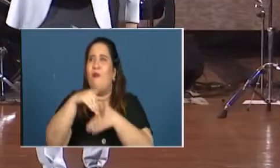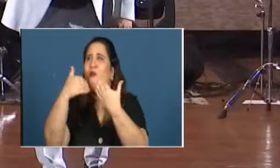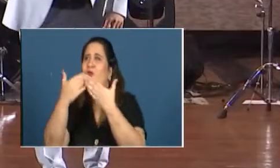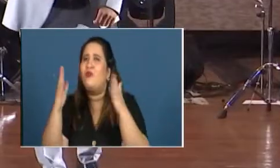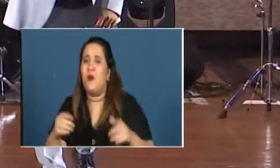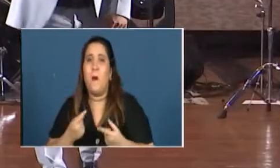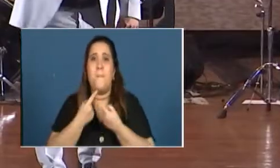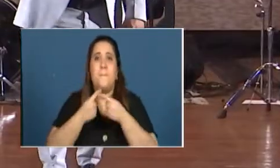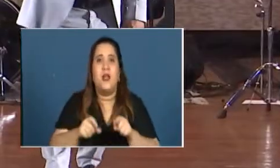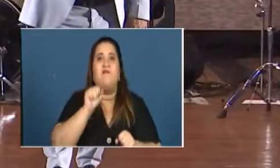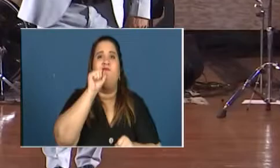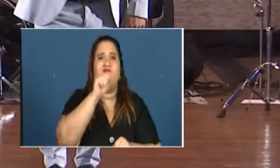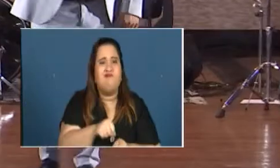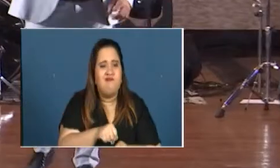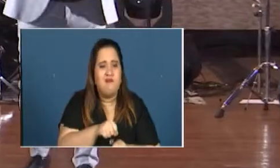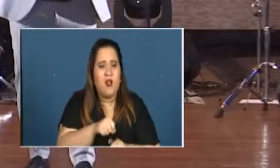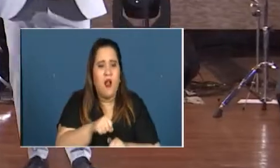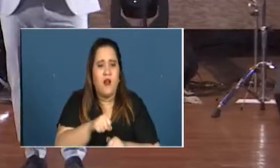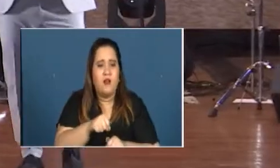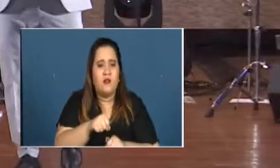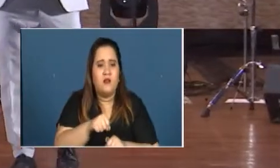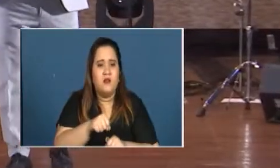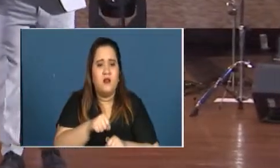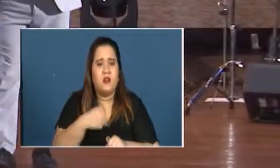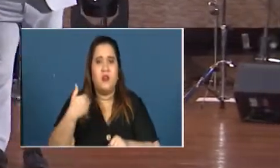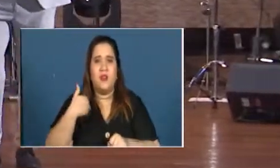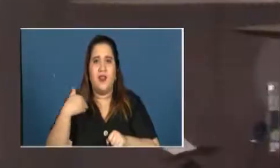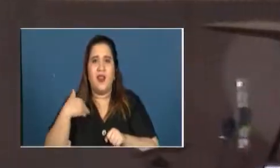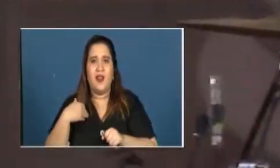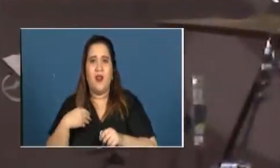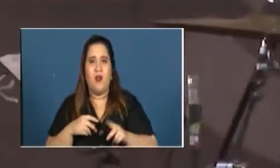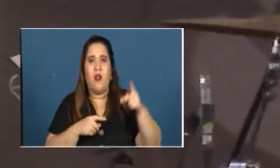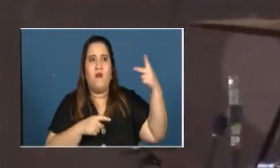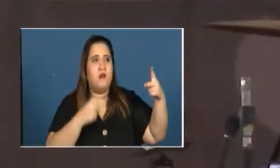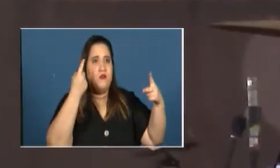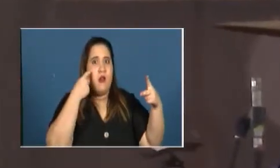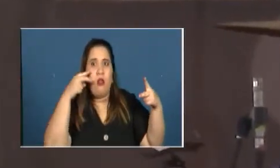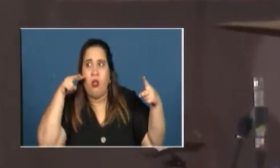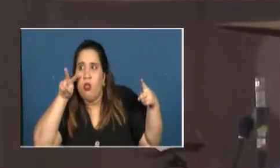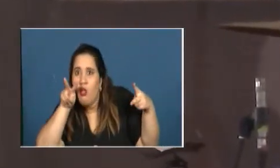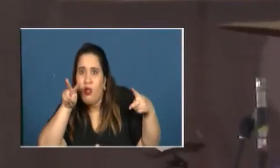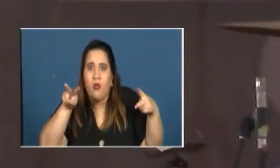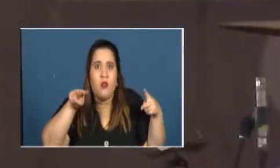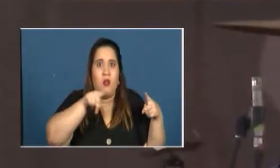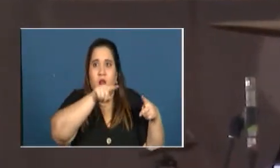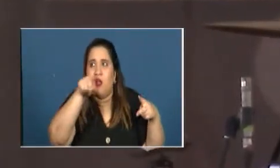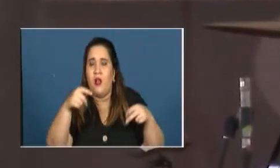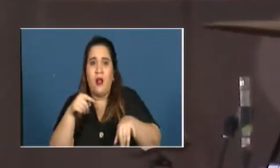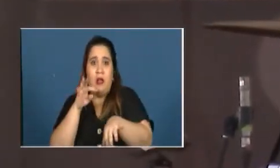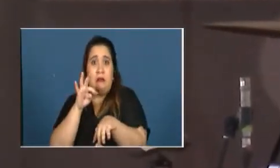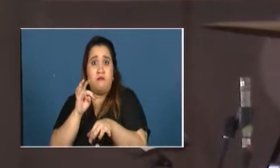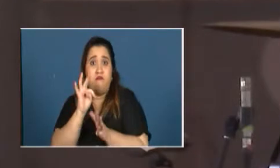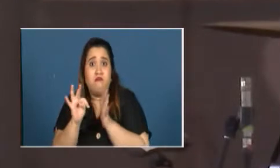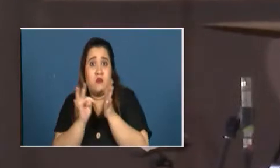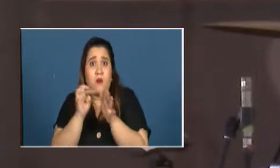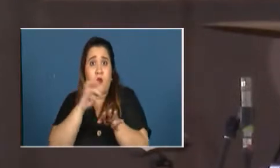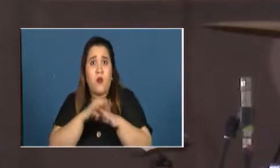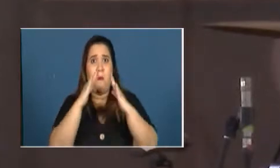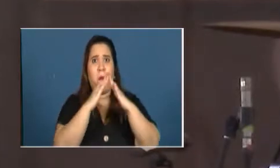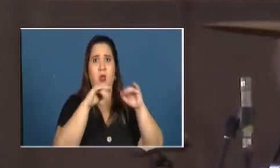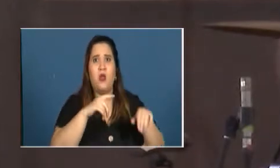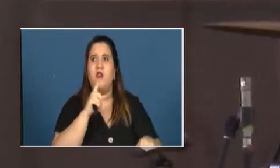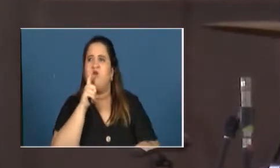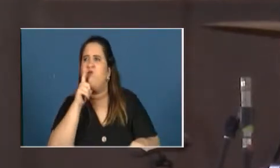Pero sí, sí se lo dediqué. Tenía una vecina que siempre estaba pendiente a la hora que llegaba, con